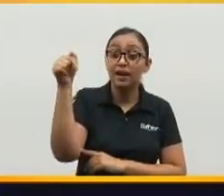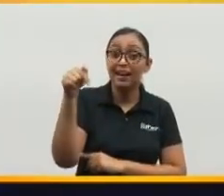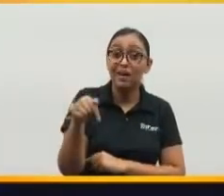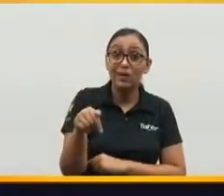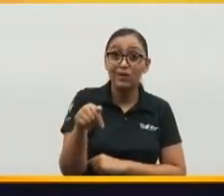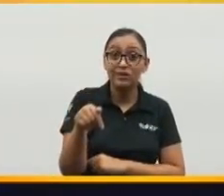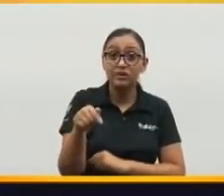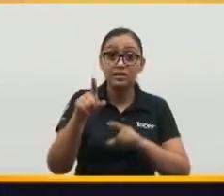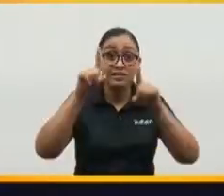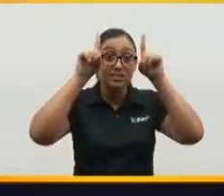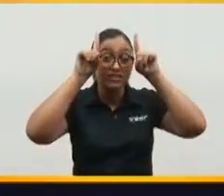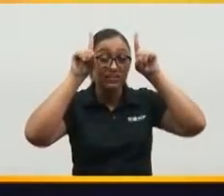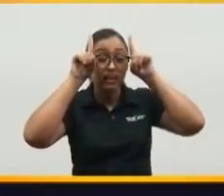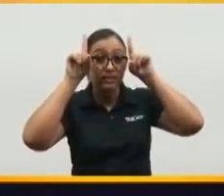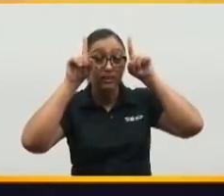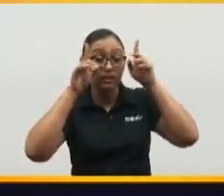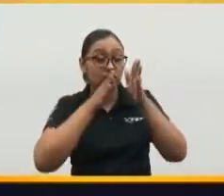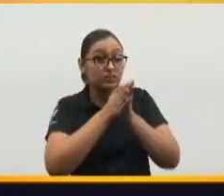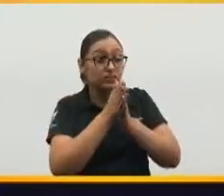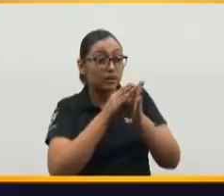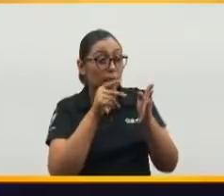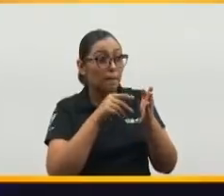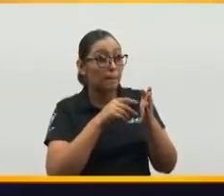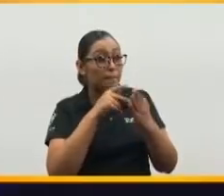según Satanás, estaba planeado tu funeral.